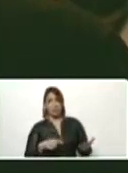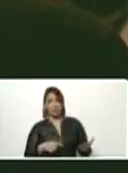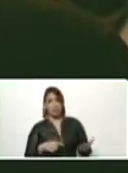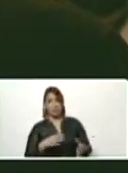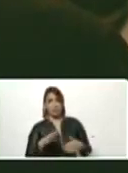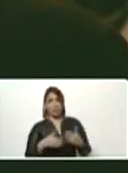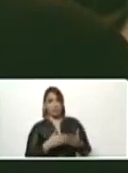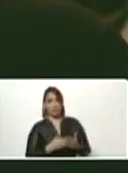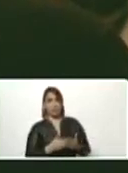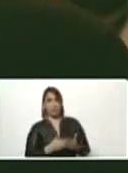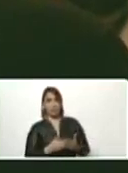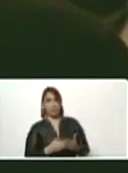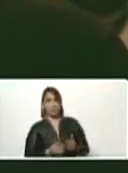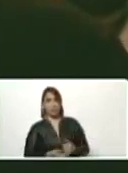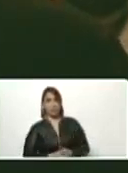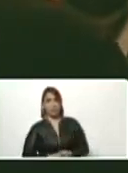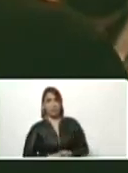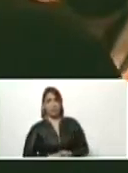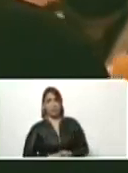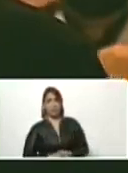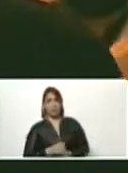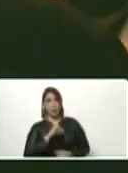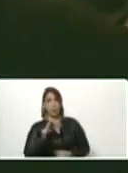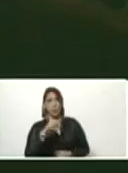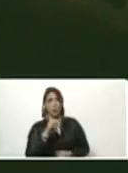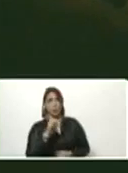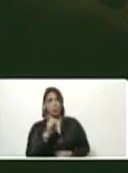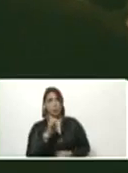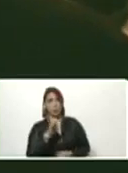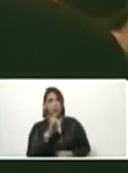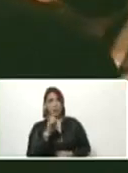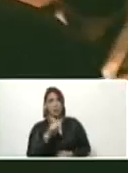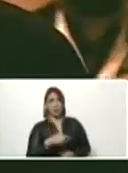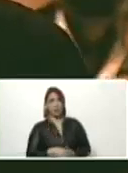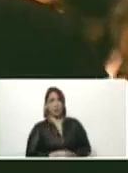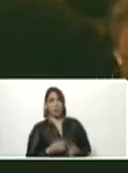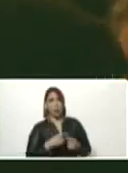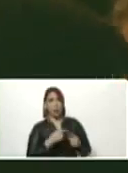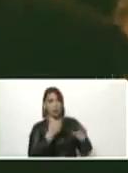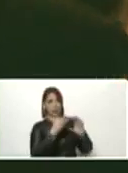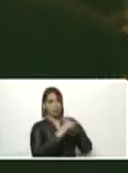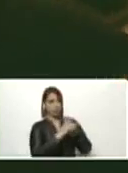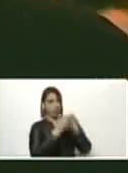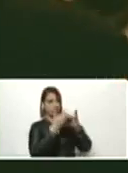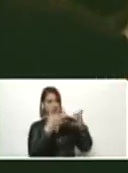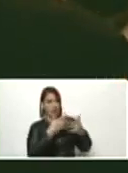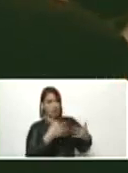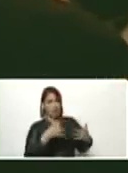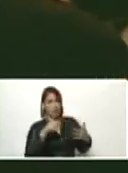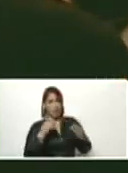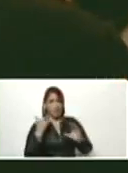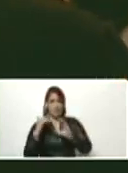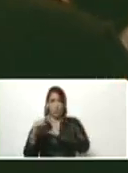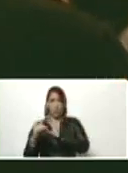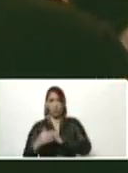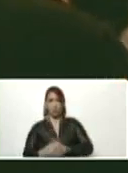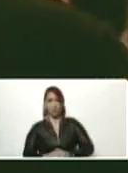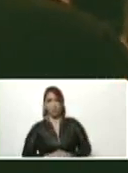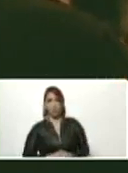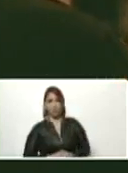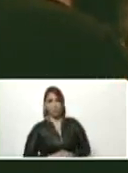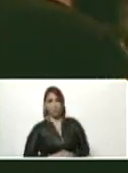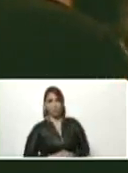al mismísimo José de San Martín y otra carta también enviada a nada más y nada menos